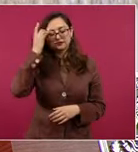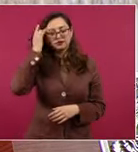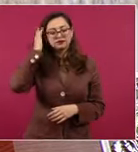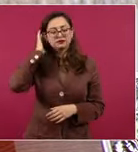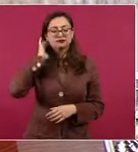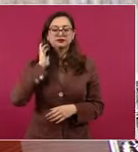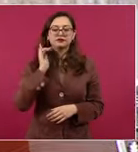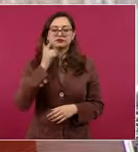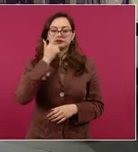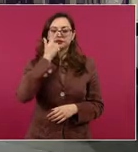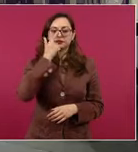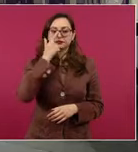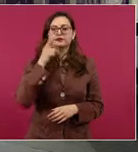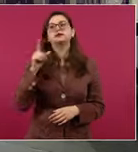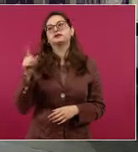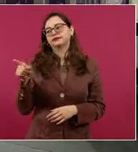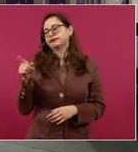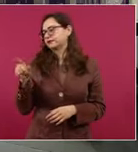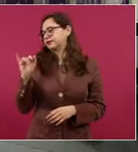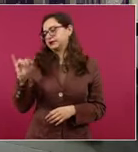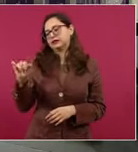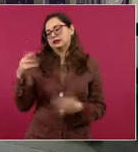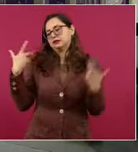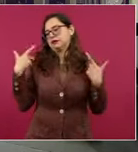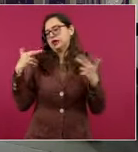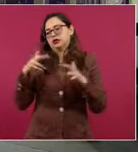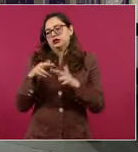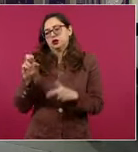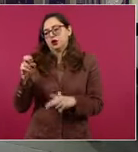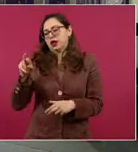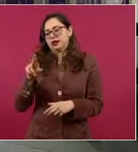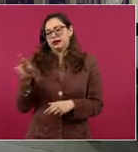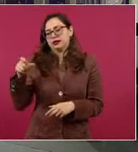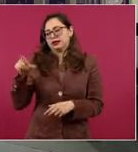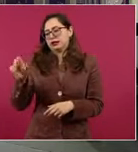el maestro Enrique Semo, siempre consecuente,